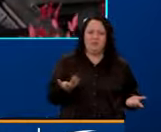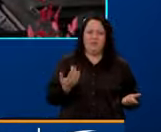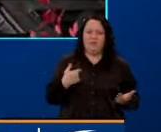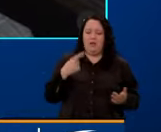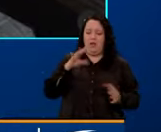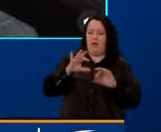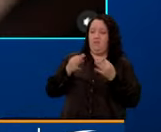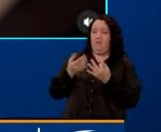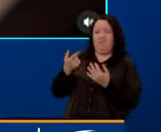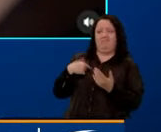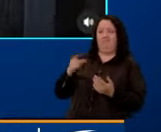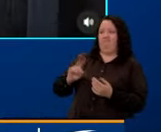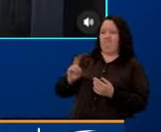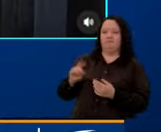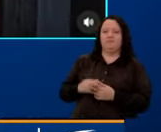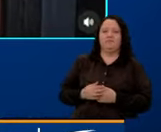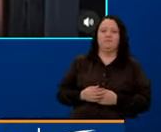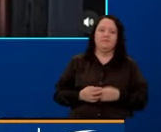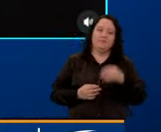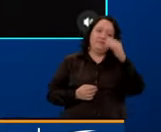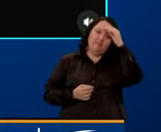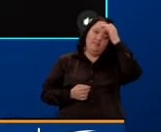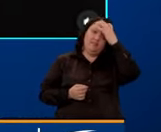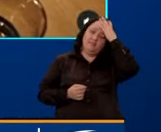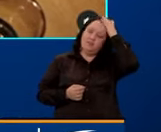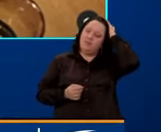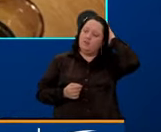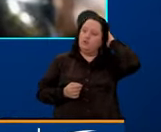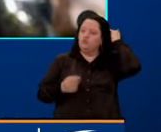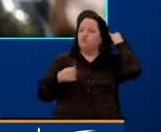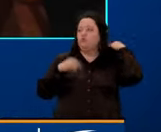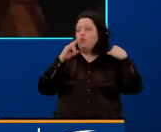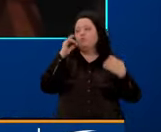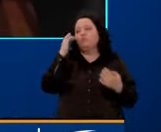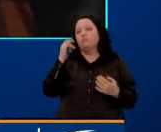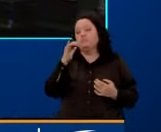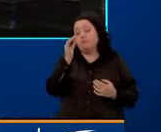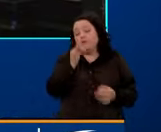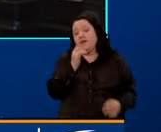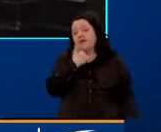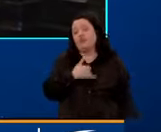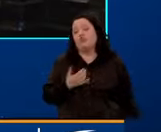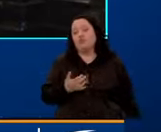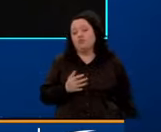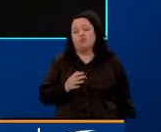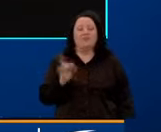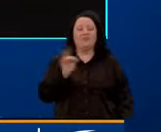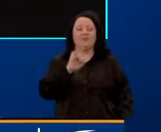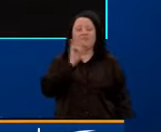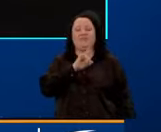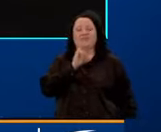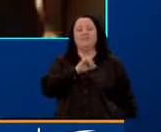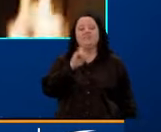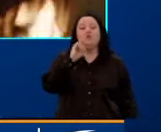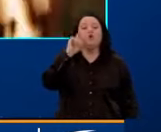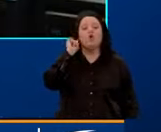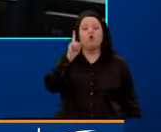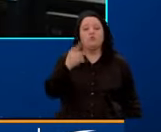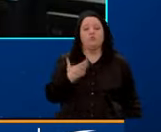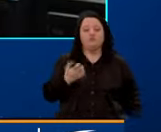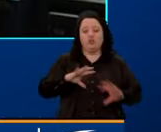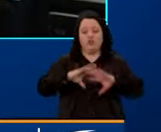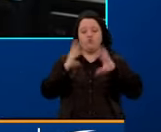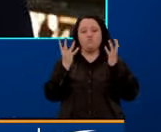su casa yo como terminé por error yo terminé Porque yo quería viajar el